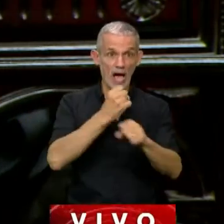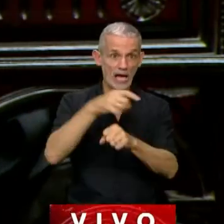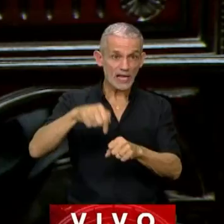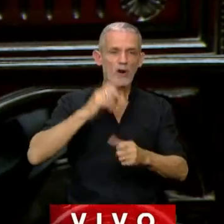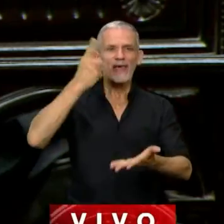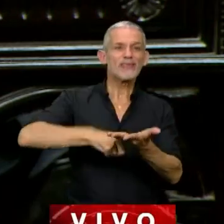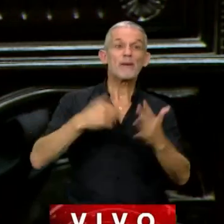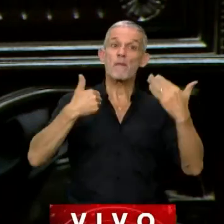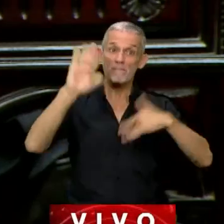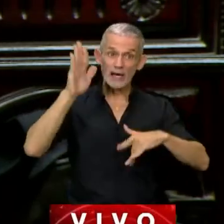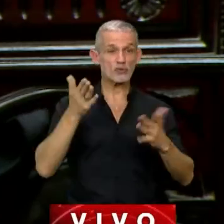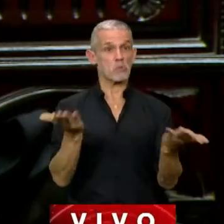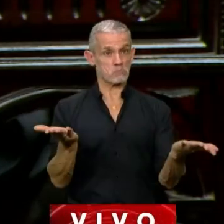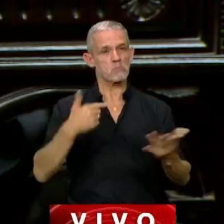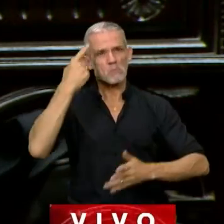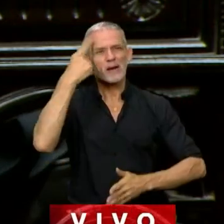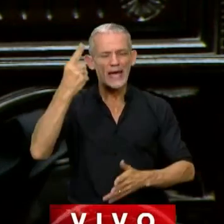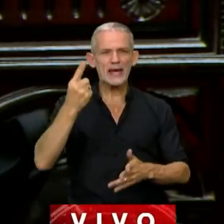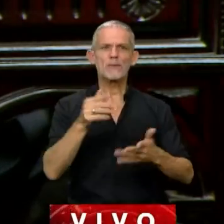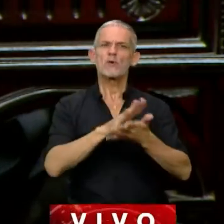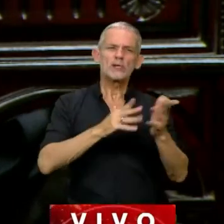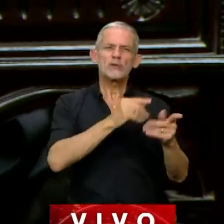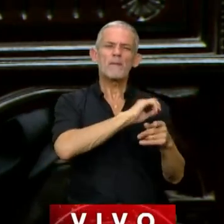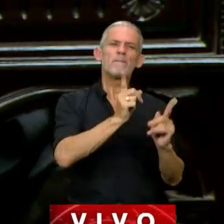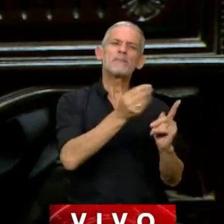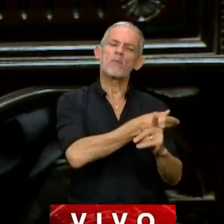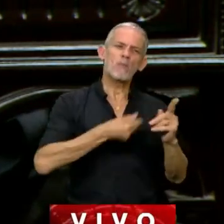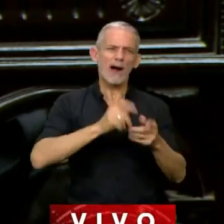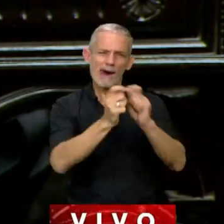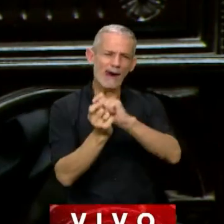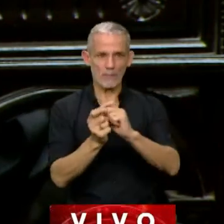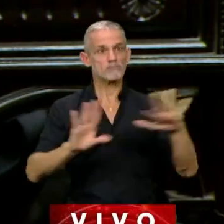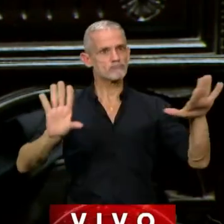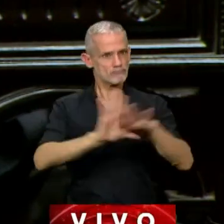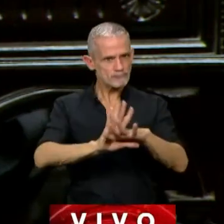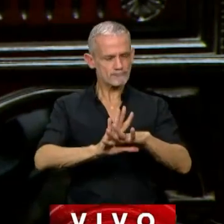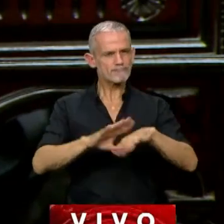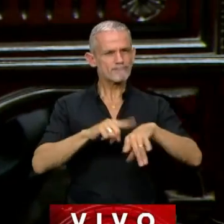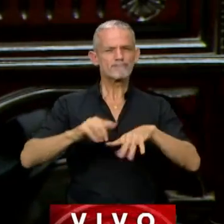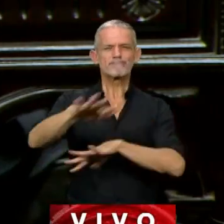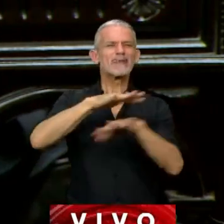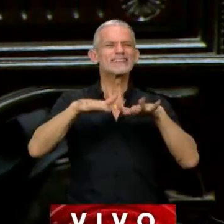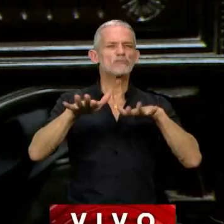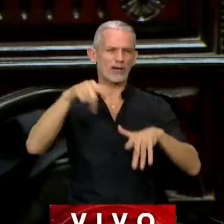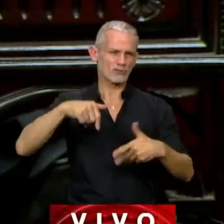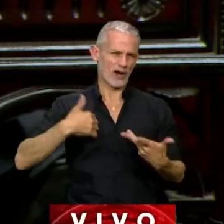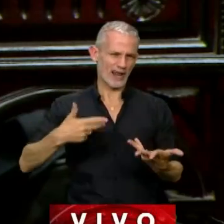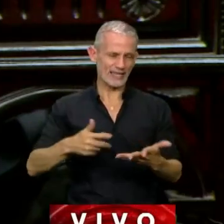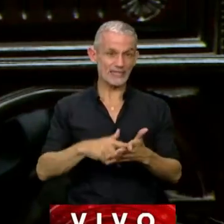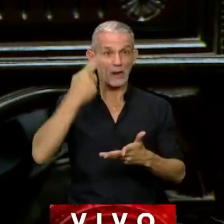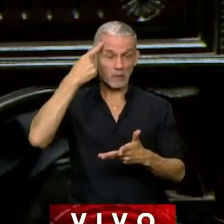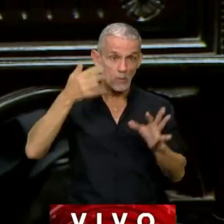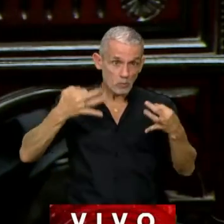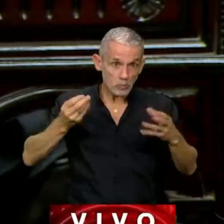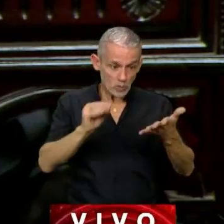un dictamen de mayoría que entendemos superador, que entendemos adecuado a los tiempos que viven, entendemos